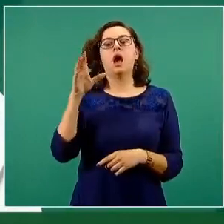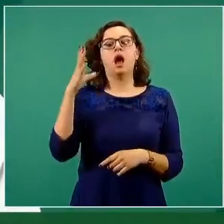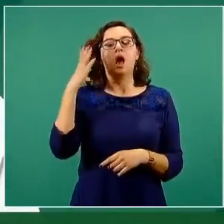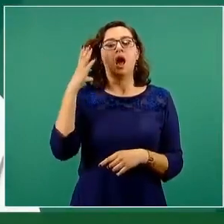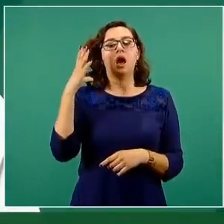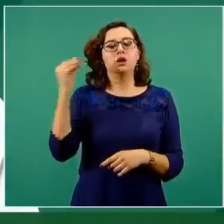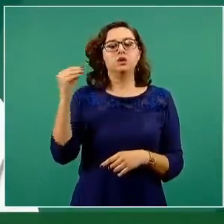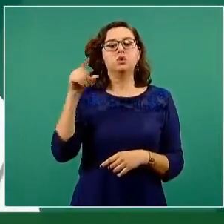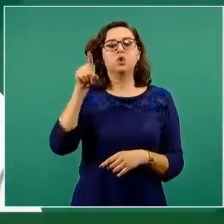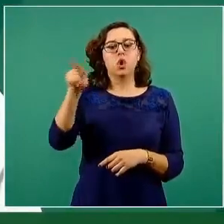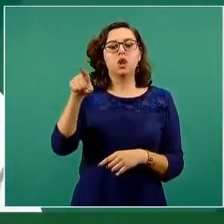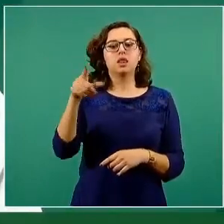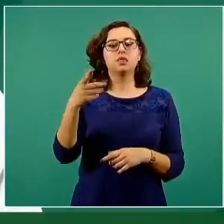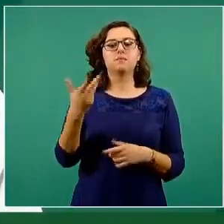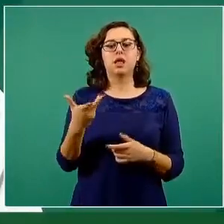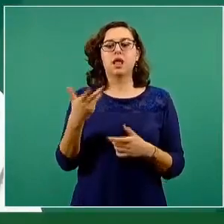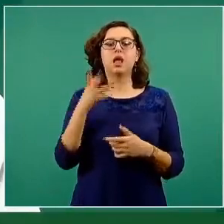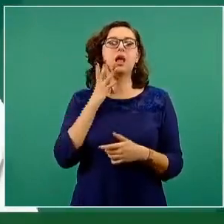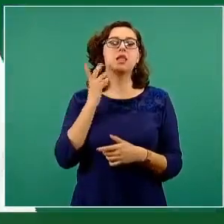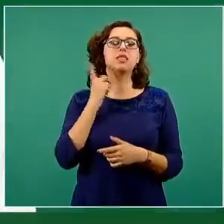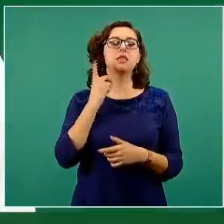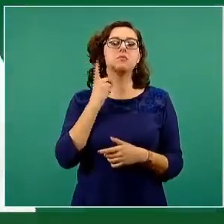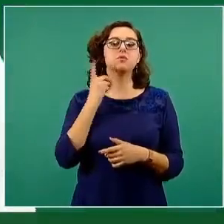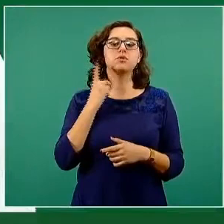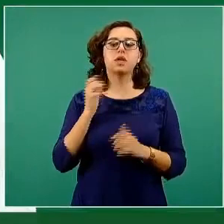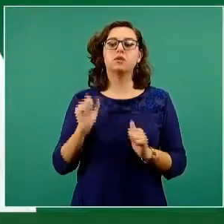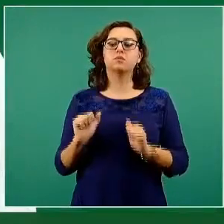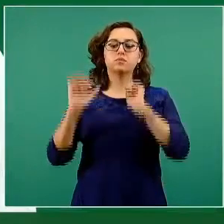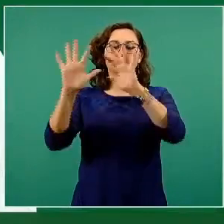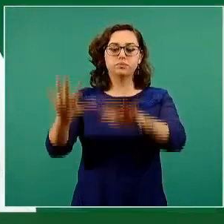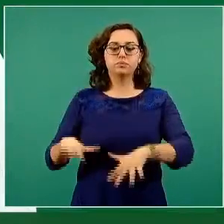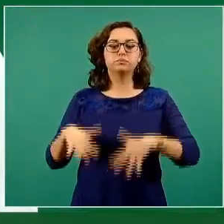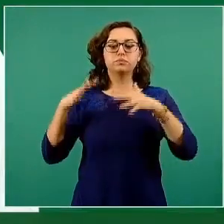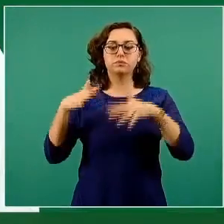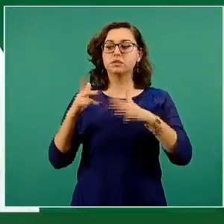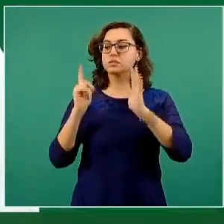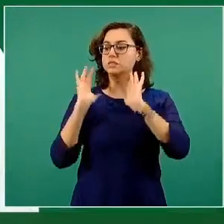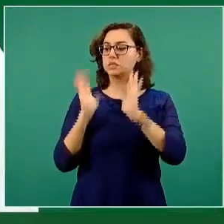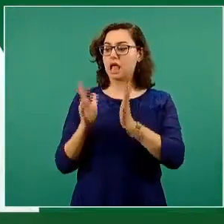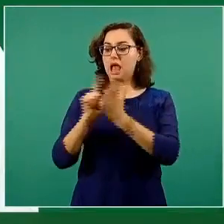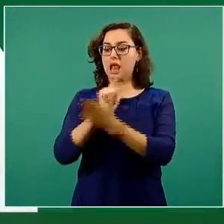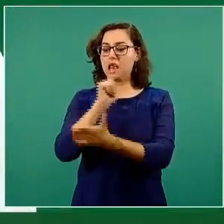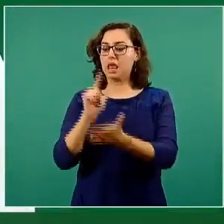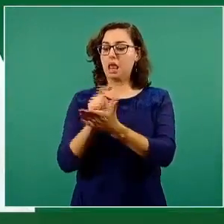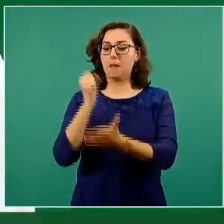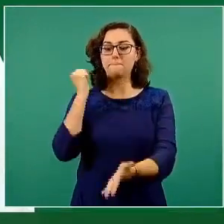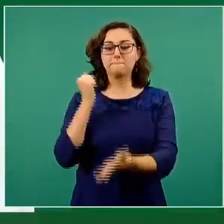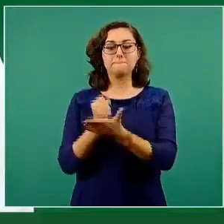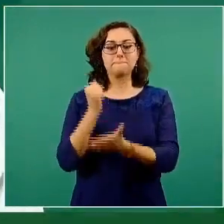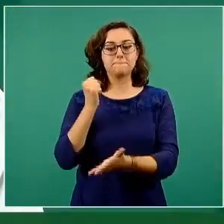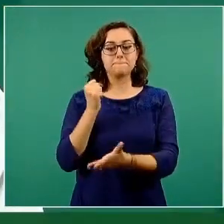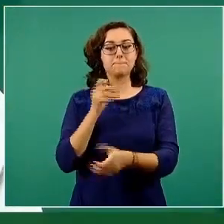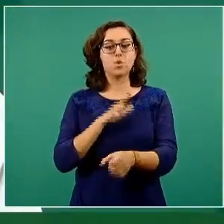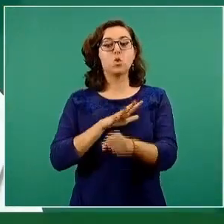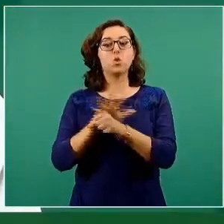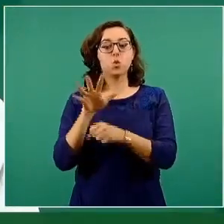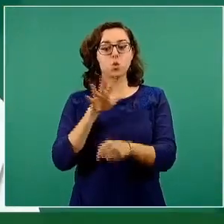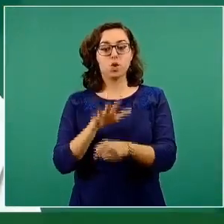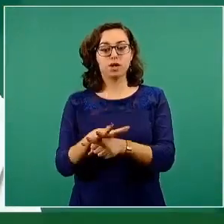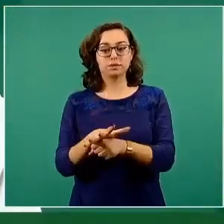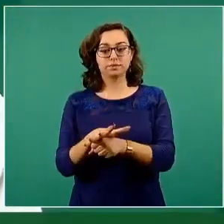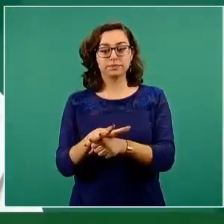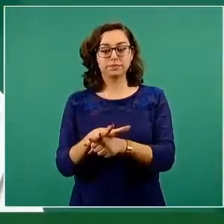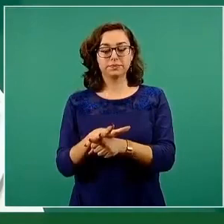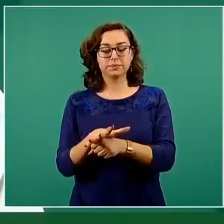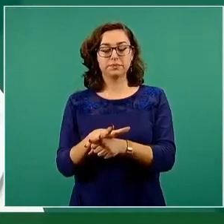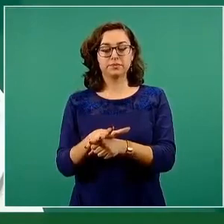Congreso de Colima hoy, por unanimidad, aprobó una disposición legal que prohíbe restringe de manera